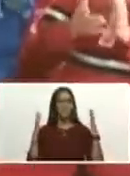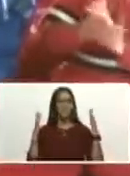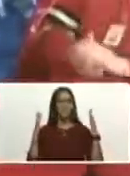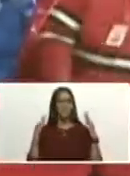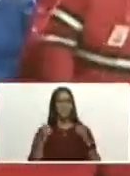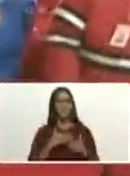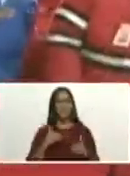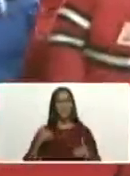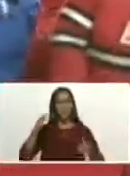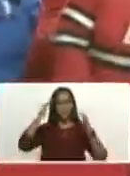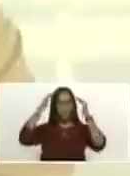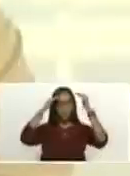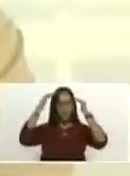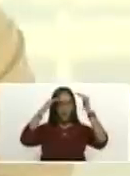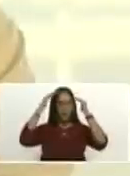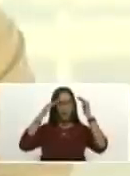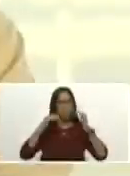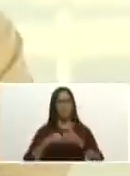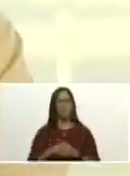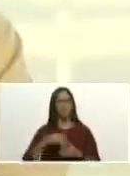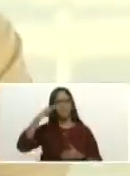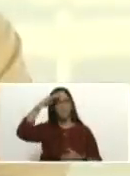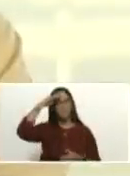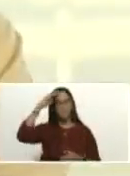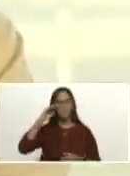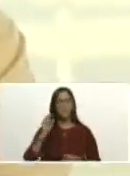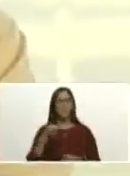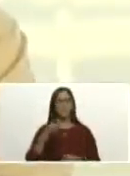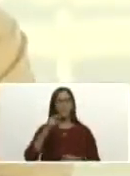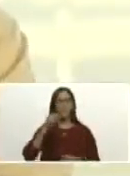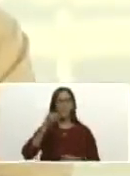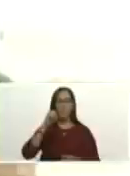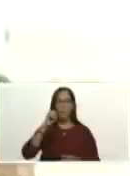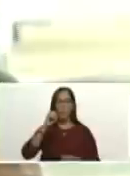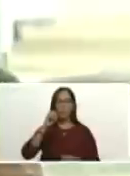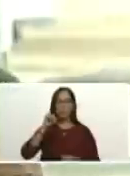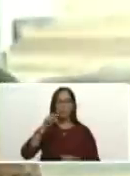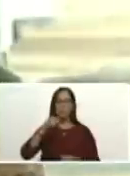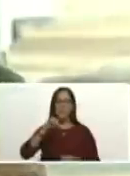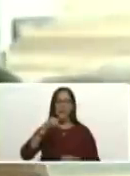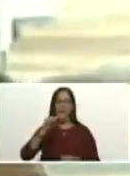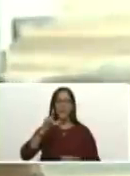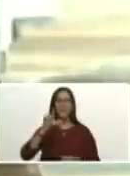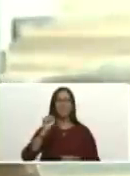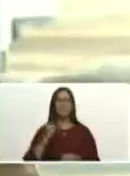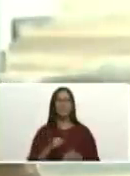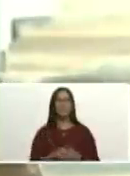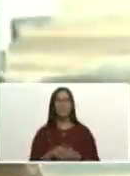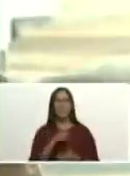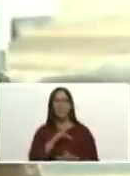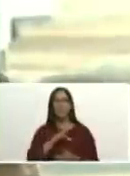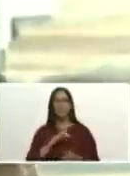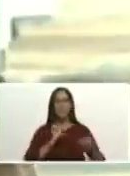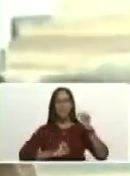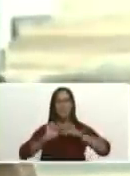Quiero saludar al mayor general González Urdaneta, comandante de la Región de Defensa Integral